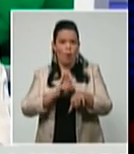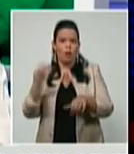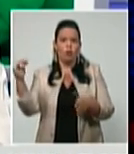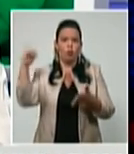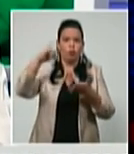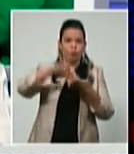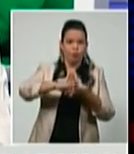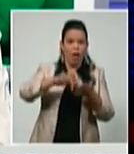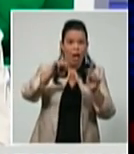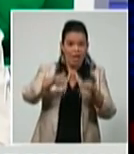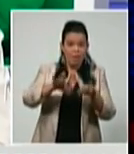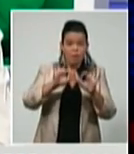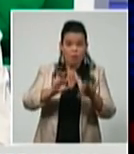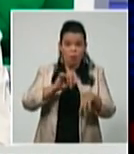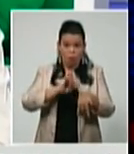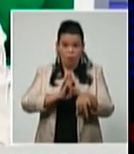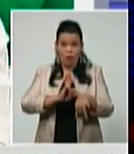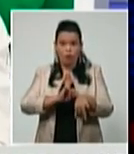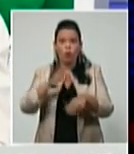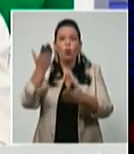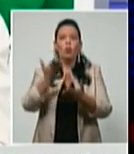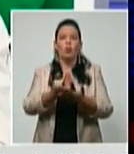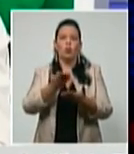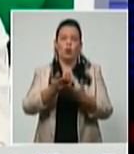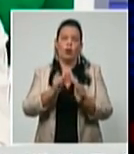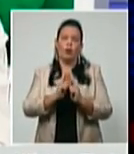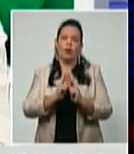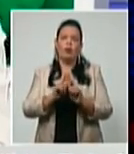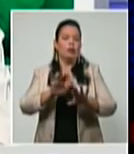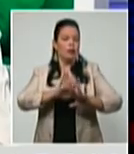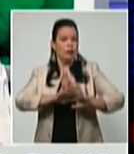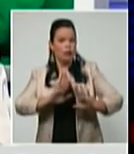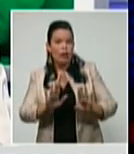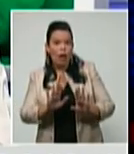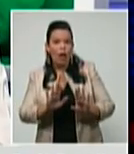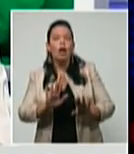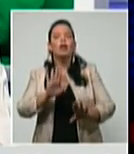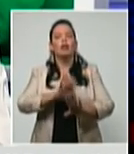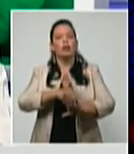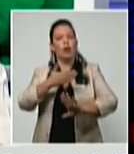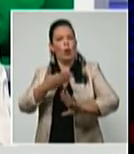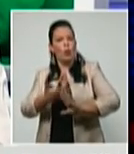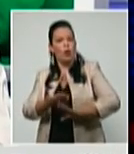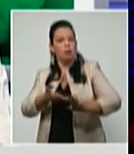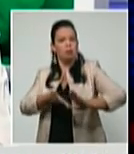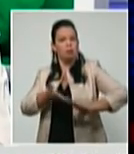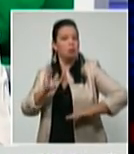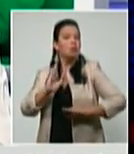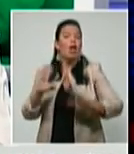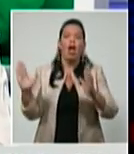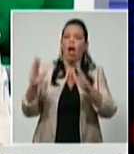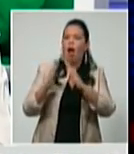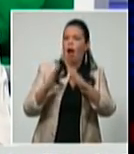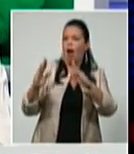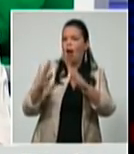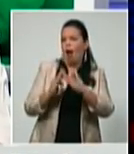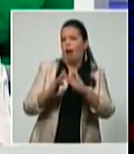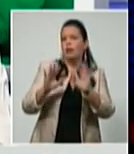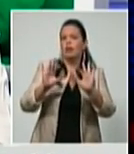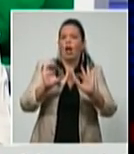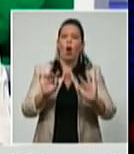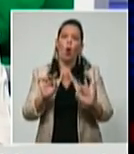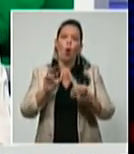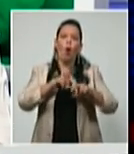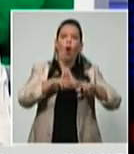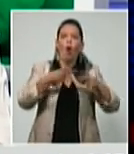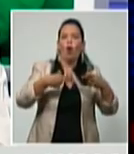persona va para su domicilio, para su hotel, para su casa de renta